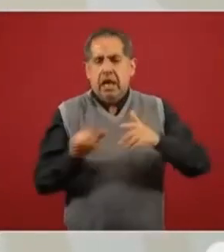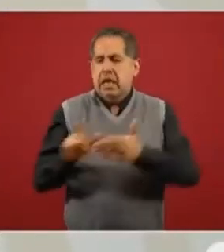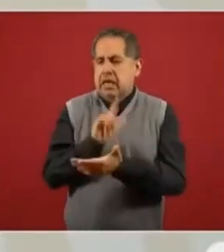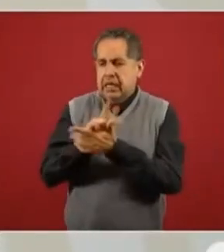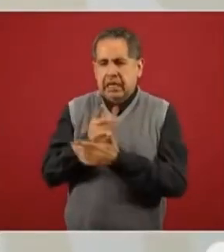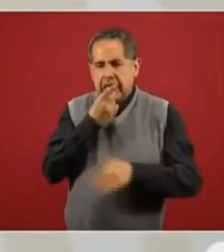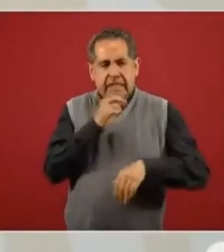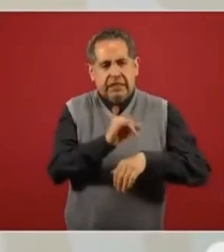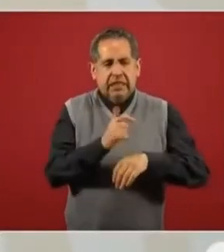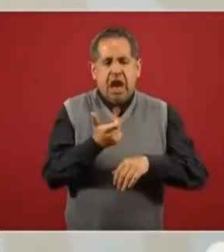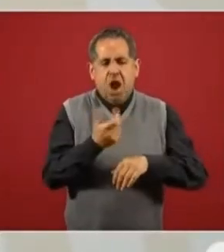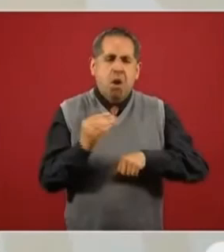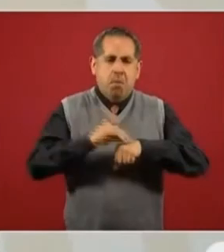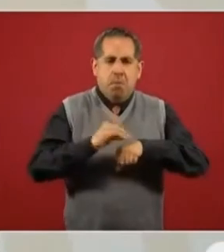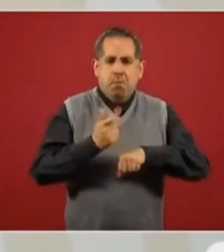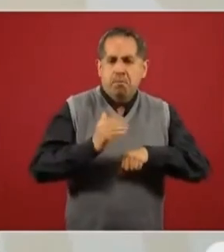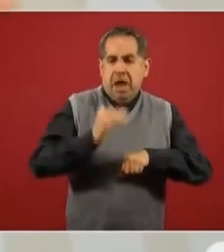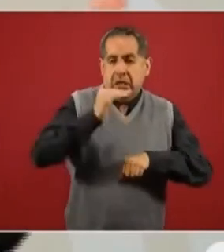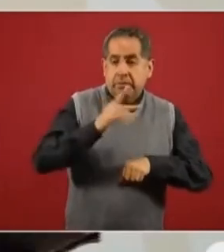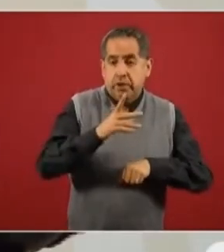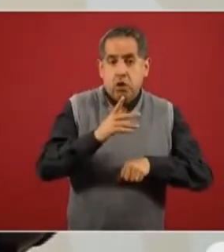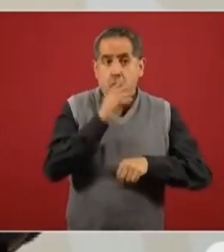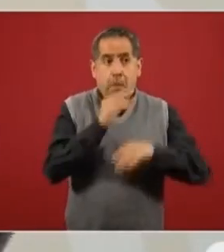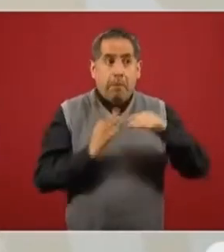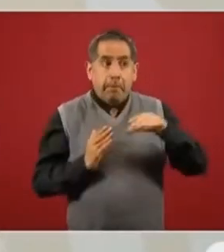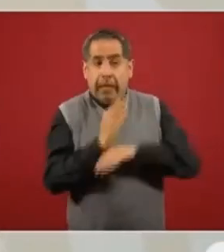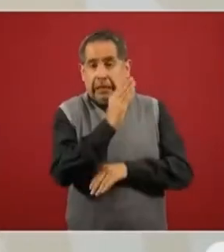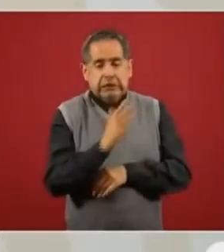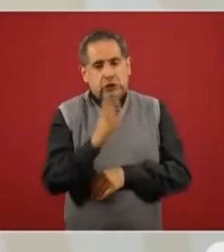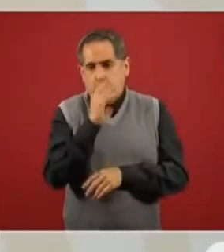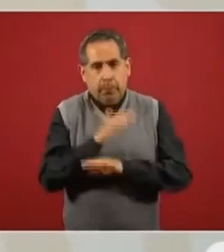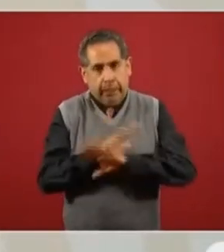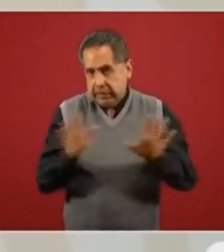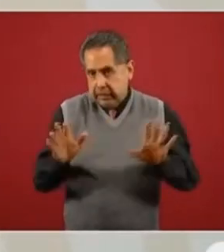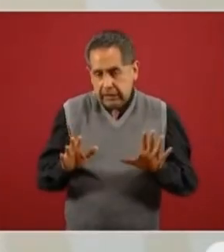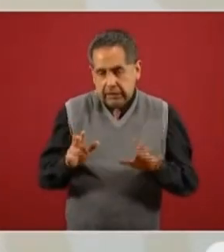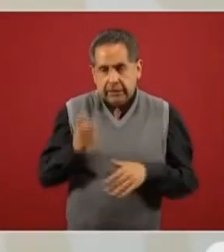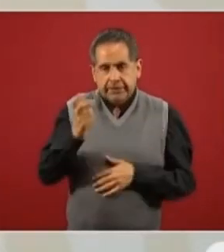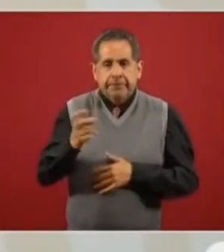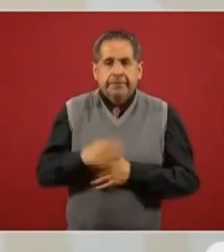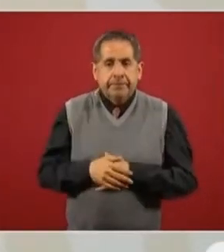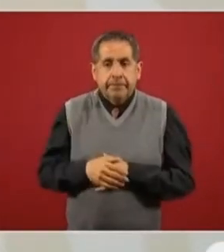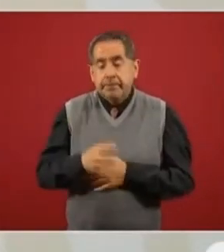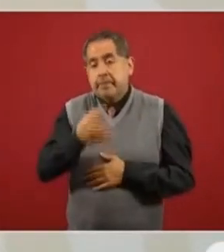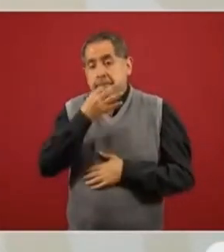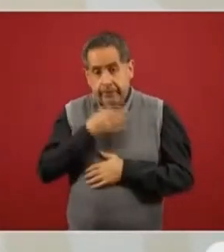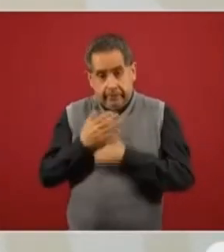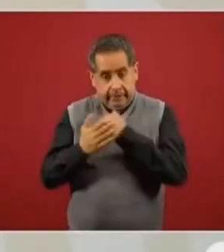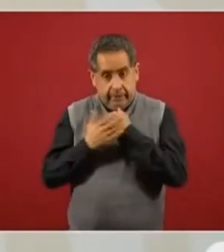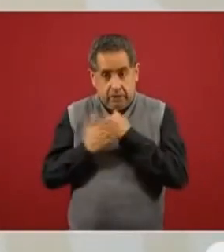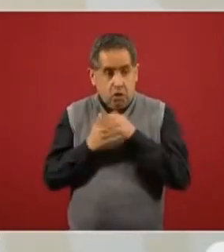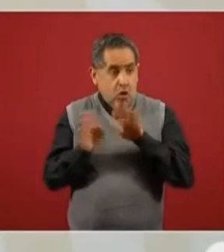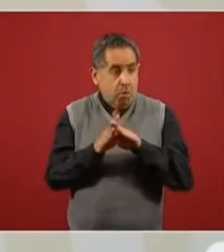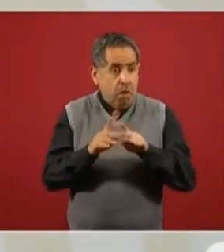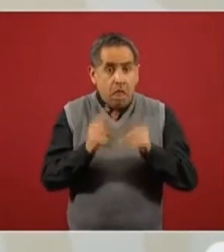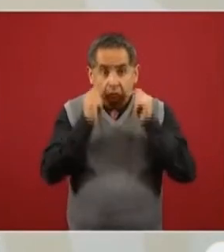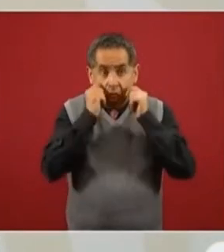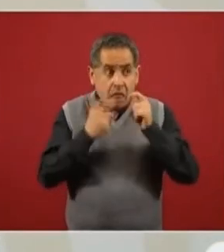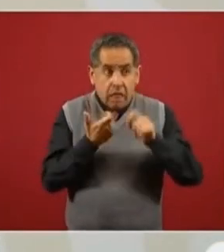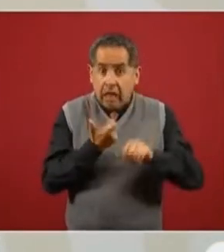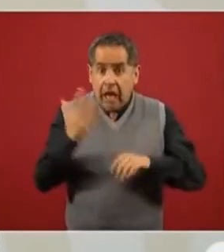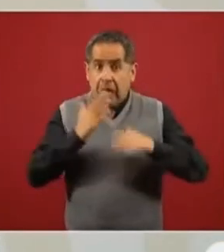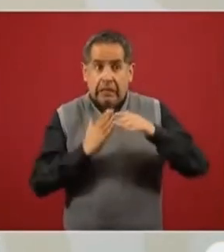ley de aumento de precio, pero este puede exceder lo tolerado. Esto que me platica con estos márgenes